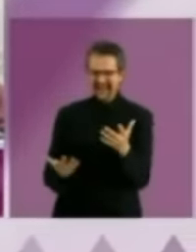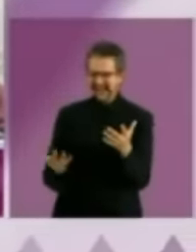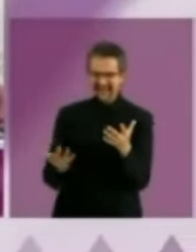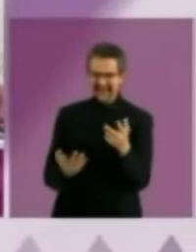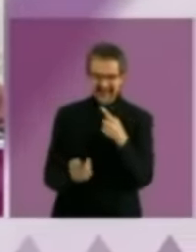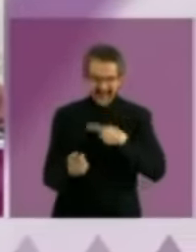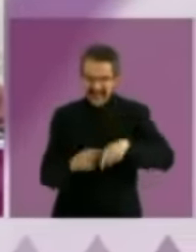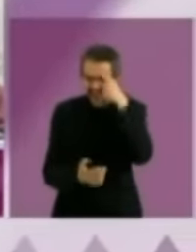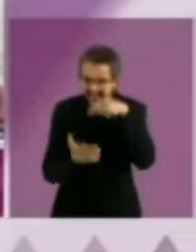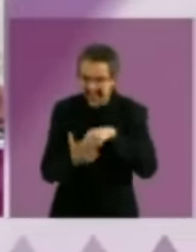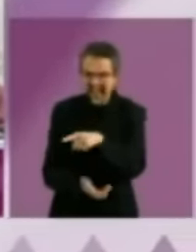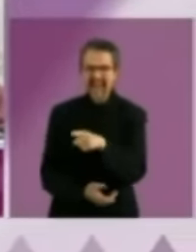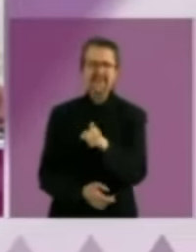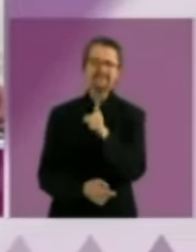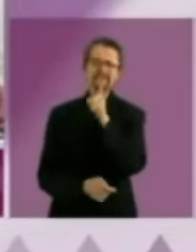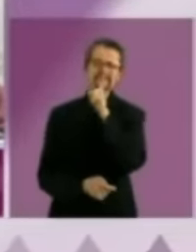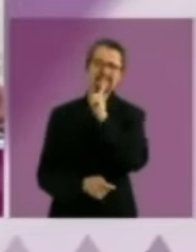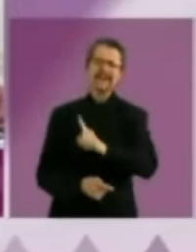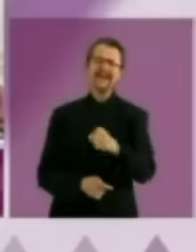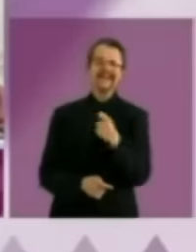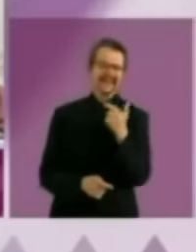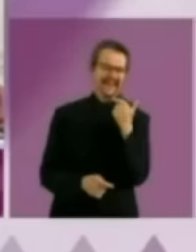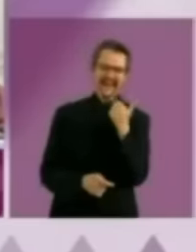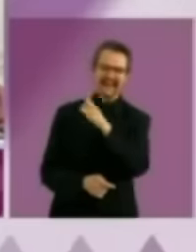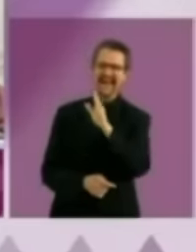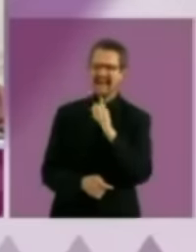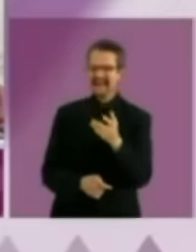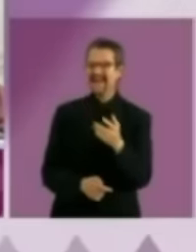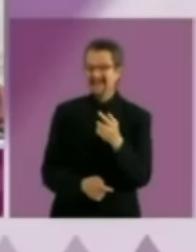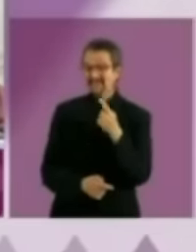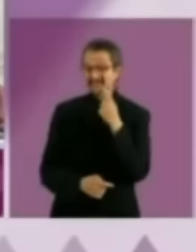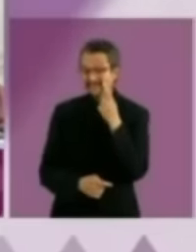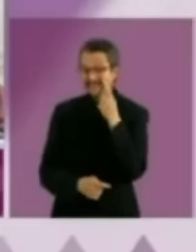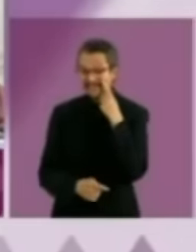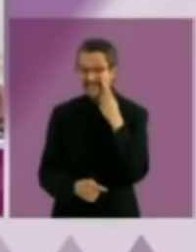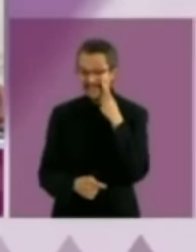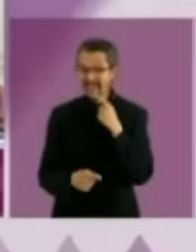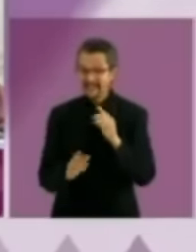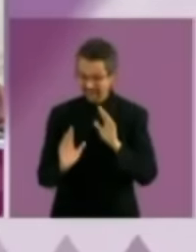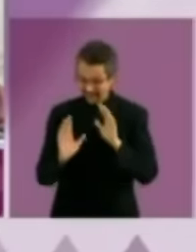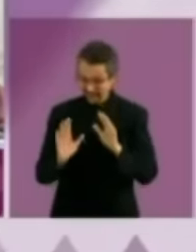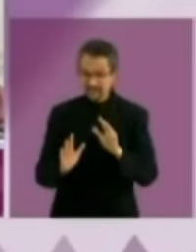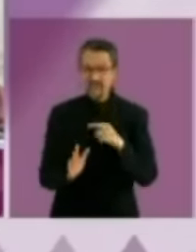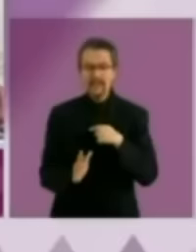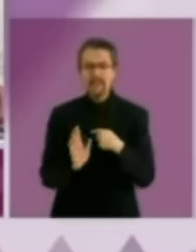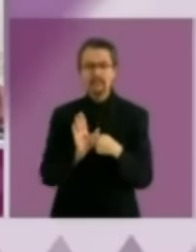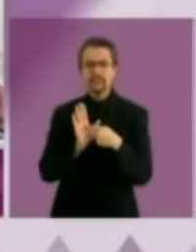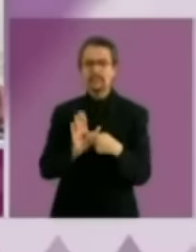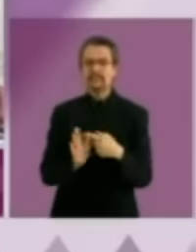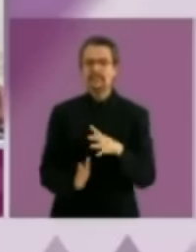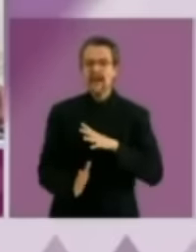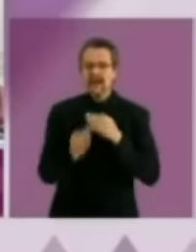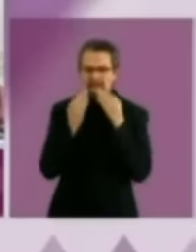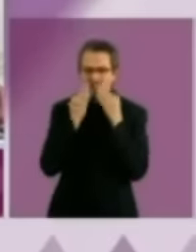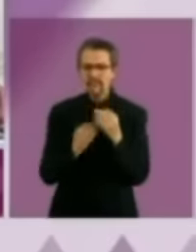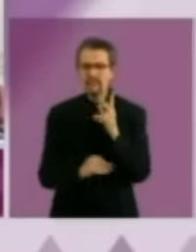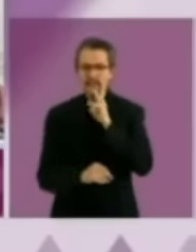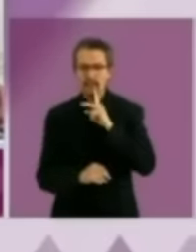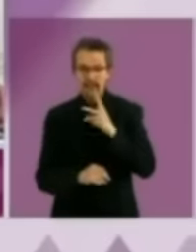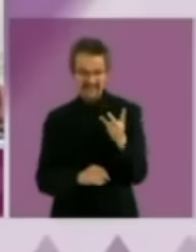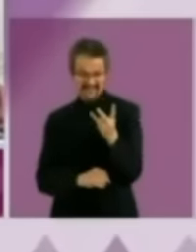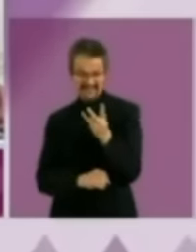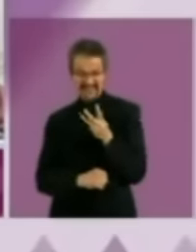rezagada. Yo no veo a Xóchitl Gálvez remontar ya bajo ninguna circunstancia. Yo pienso que